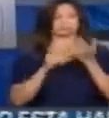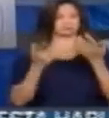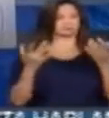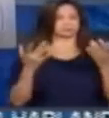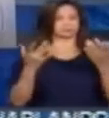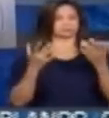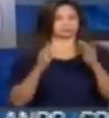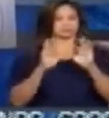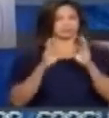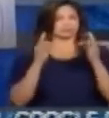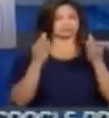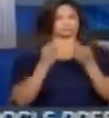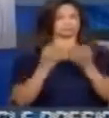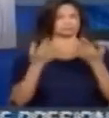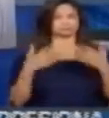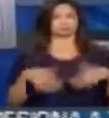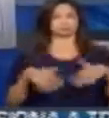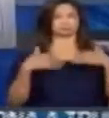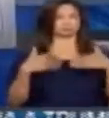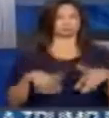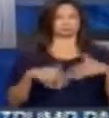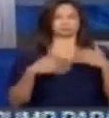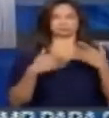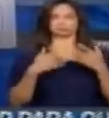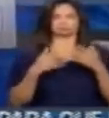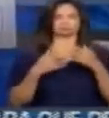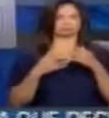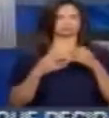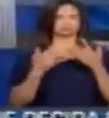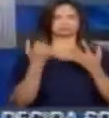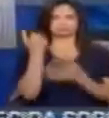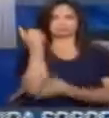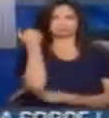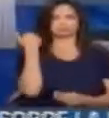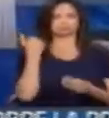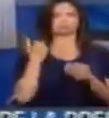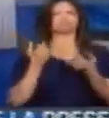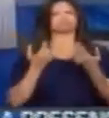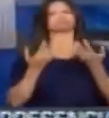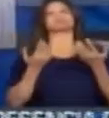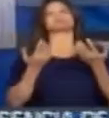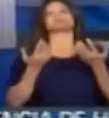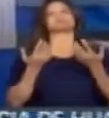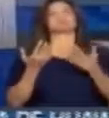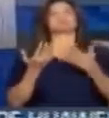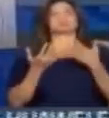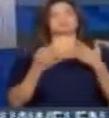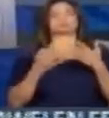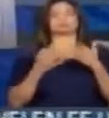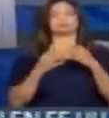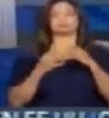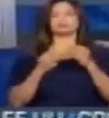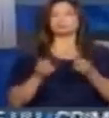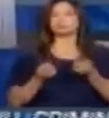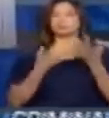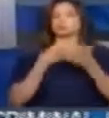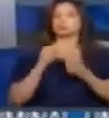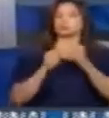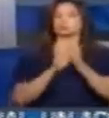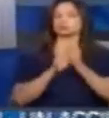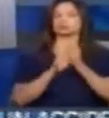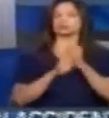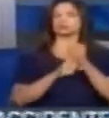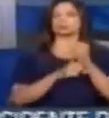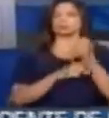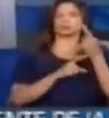esta humilde familia eran escandalosamente deplorables. ¿Cuánto tiempo estará edificada esta vivienda? Mediado